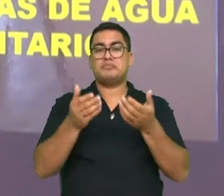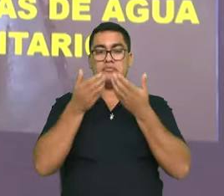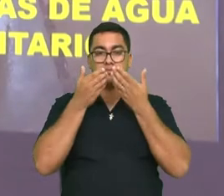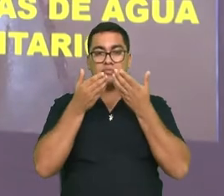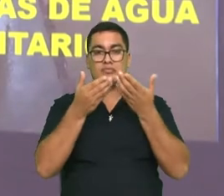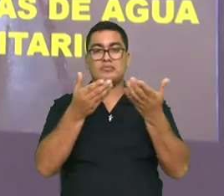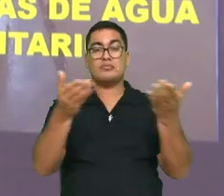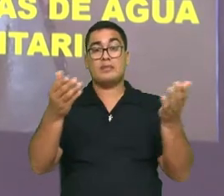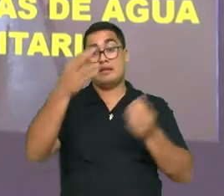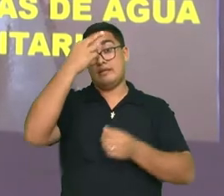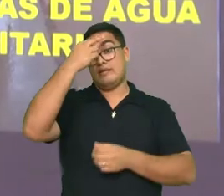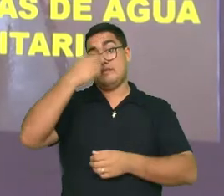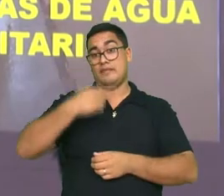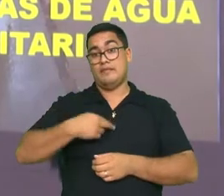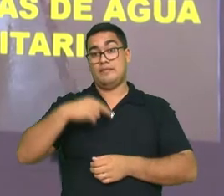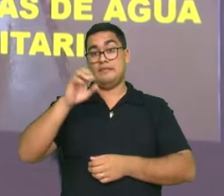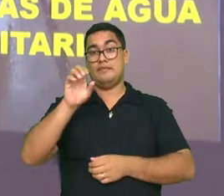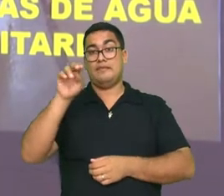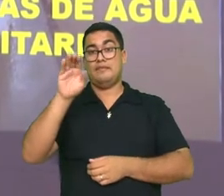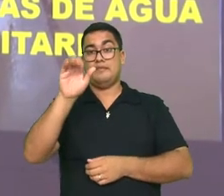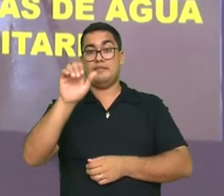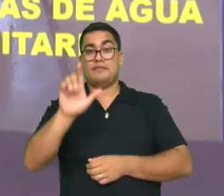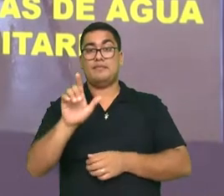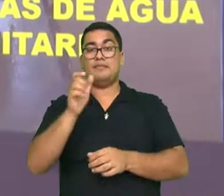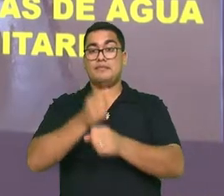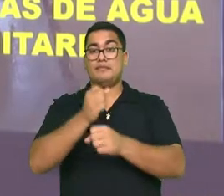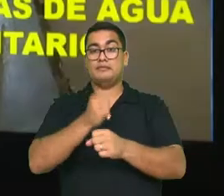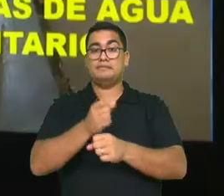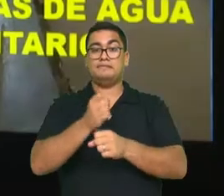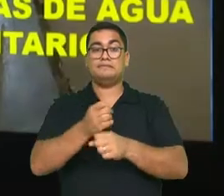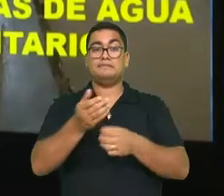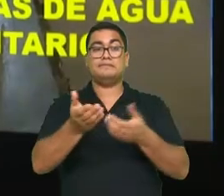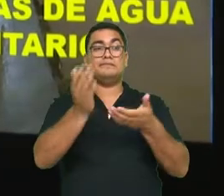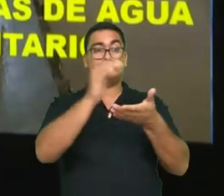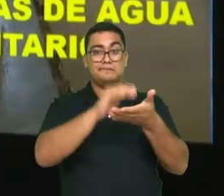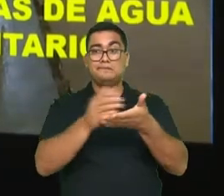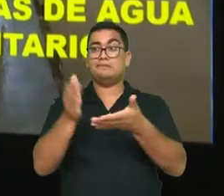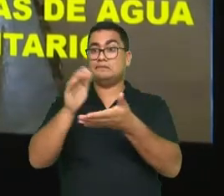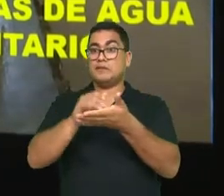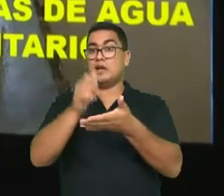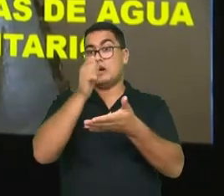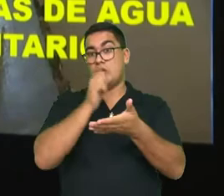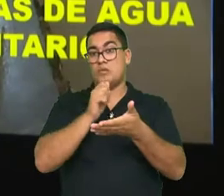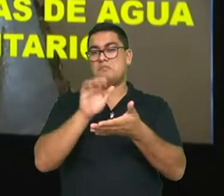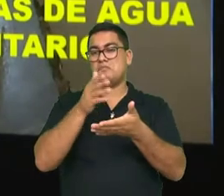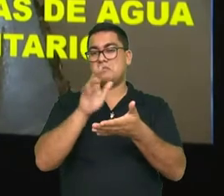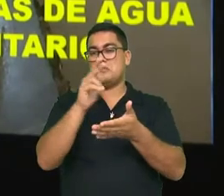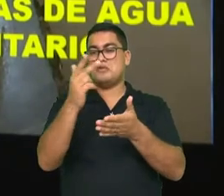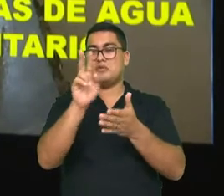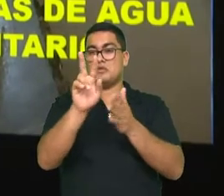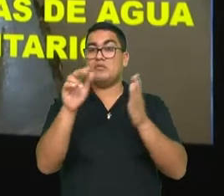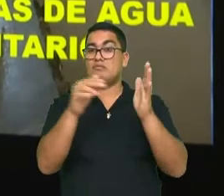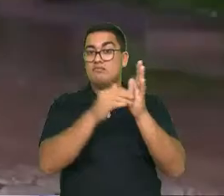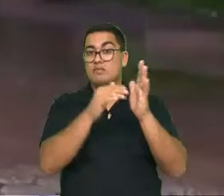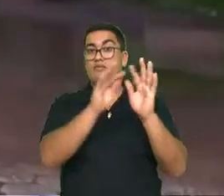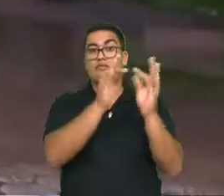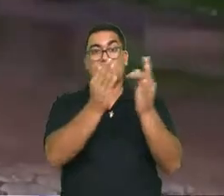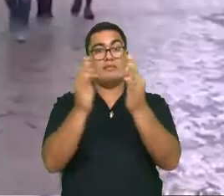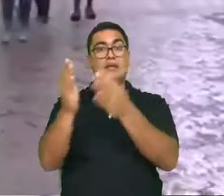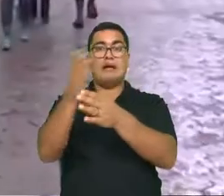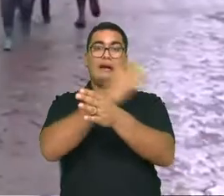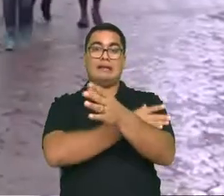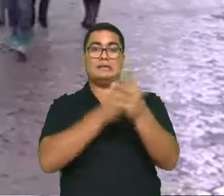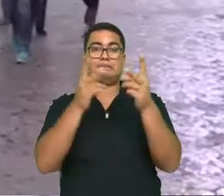titular de ENACAL, quien ha detallado que se trabaja para restaurar el vital líquido a más de 82.000 familias que vieron suspendido